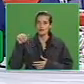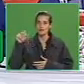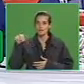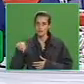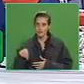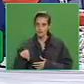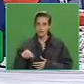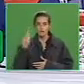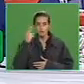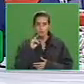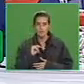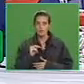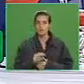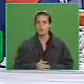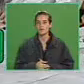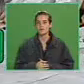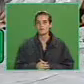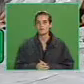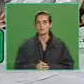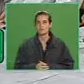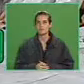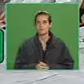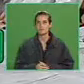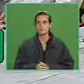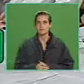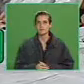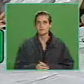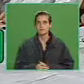leninismo, del bolivarianismo,